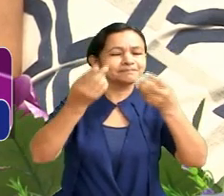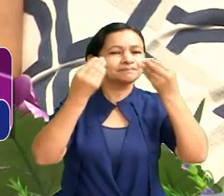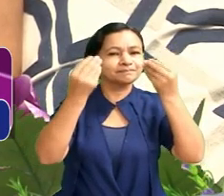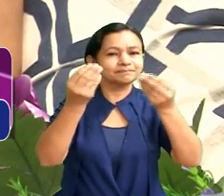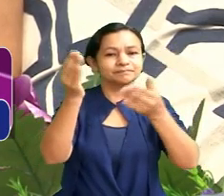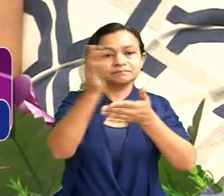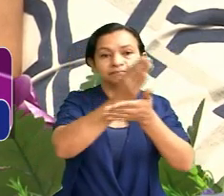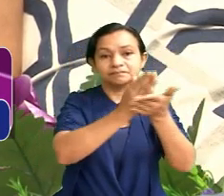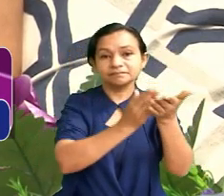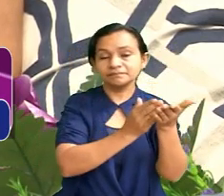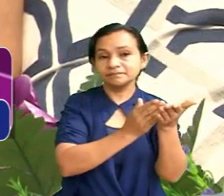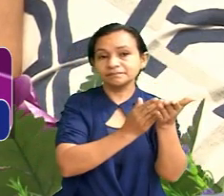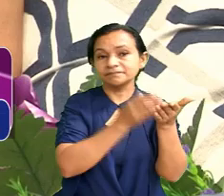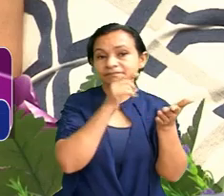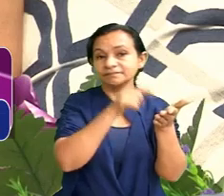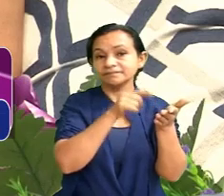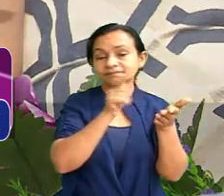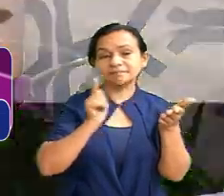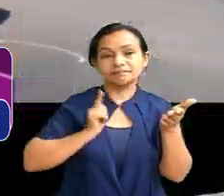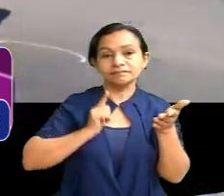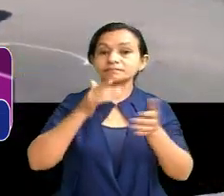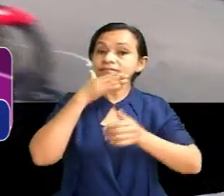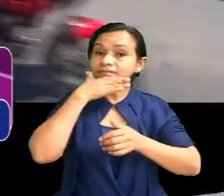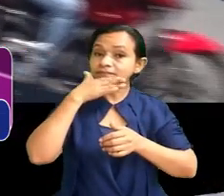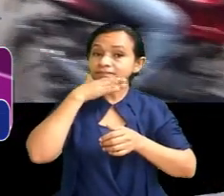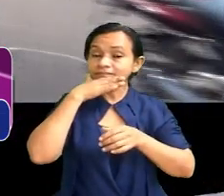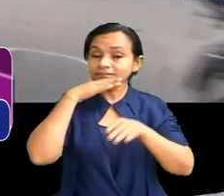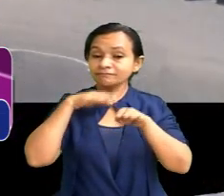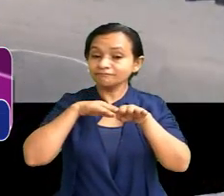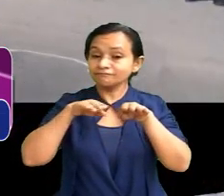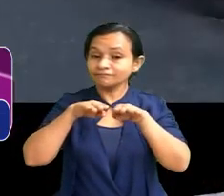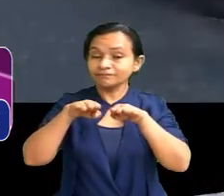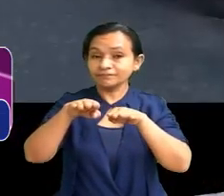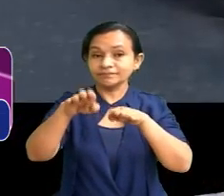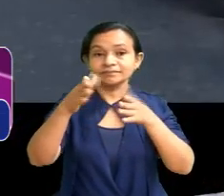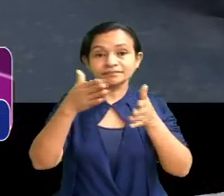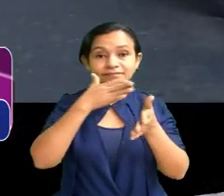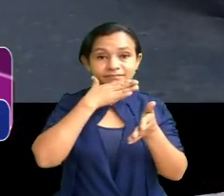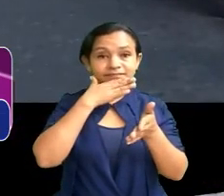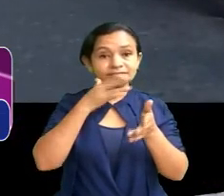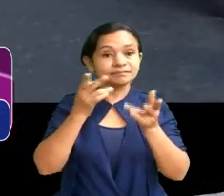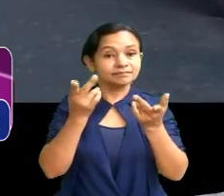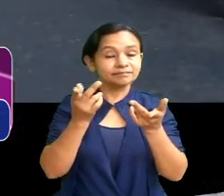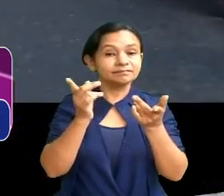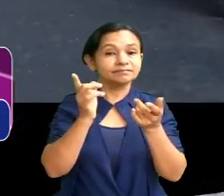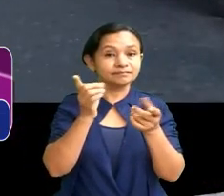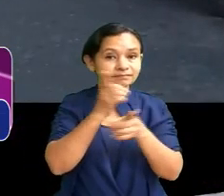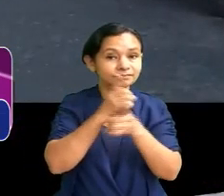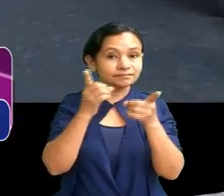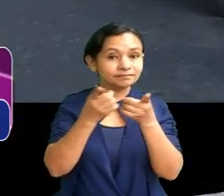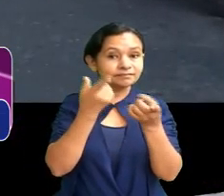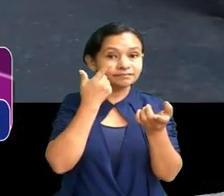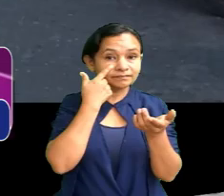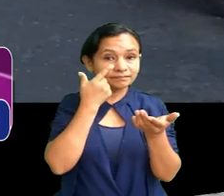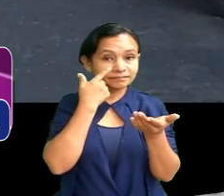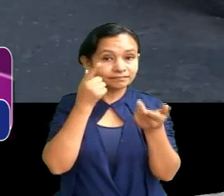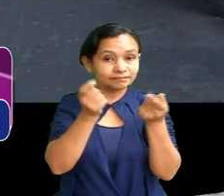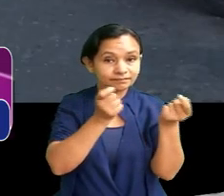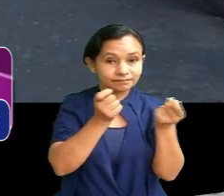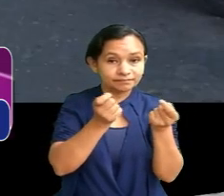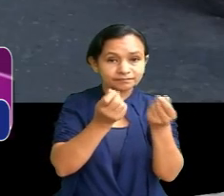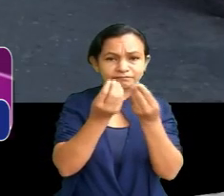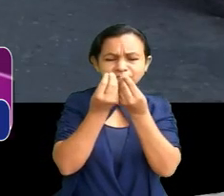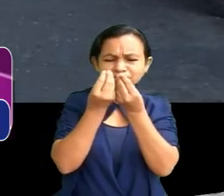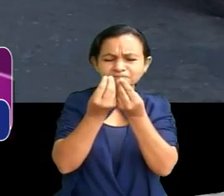y algunos municipios tienen complejidades pues es verdad propias particularidades y tienes que considerar si de repente se te va a llenar